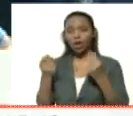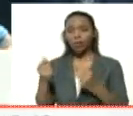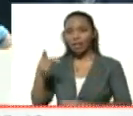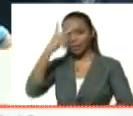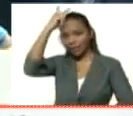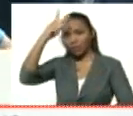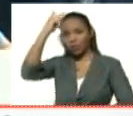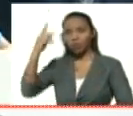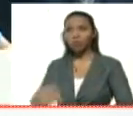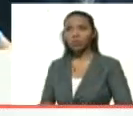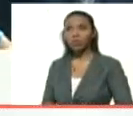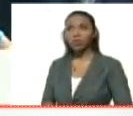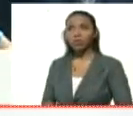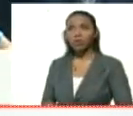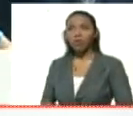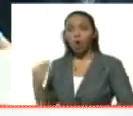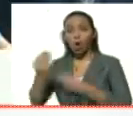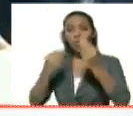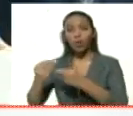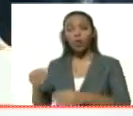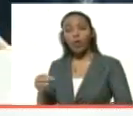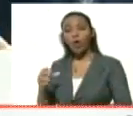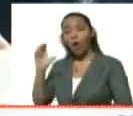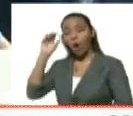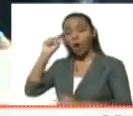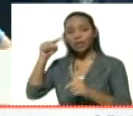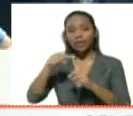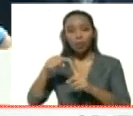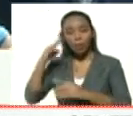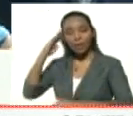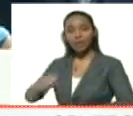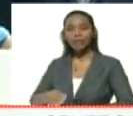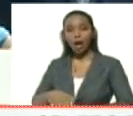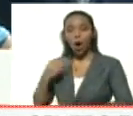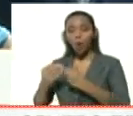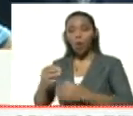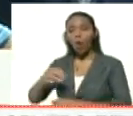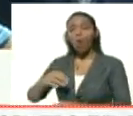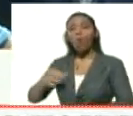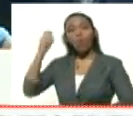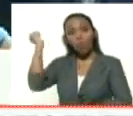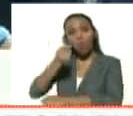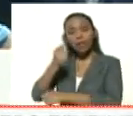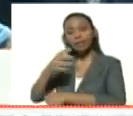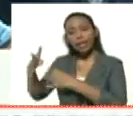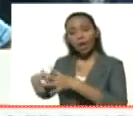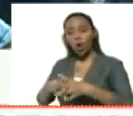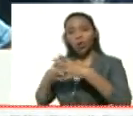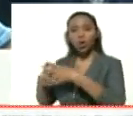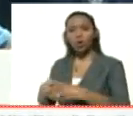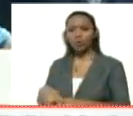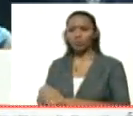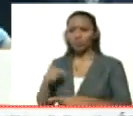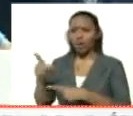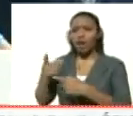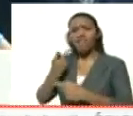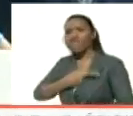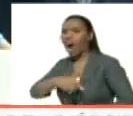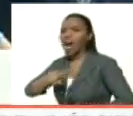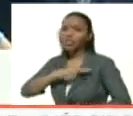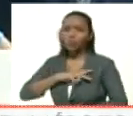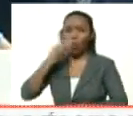declarados abiertamente como objetivo militar por un juez de Estados Unidos que mediante una insólita farsa